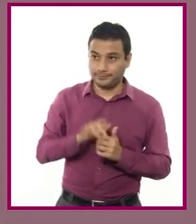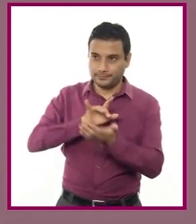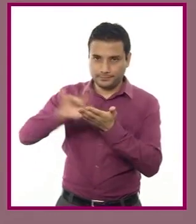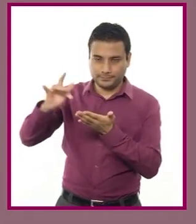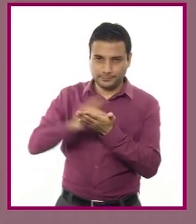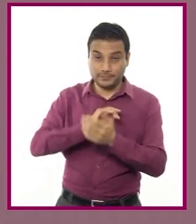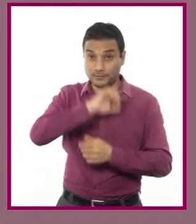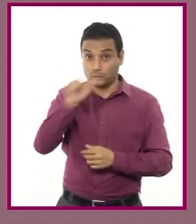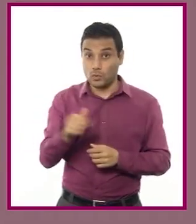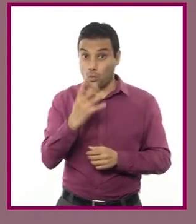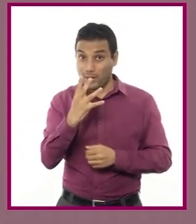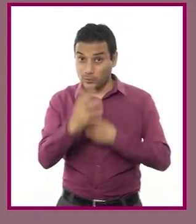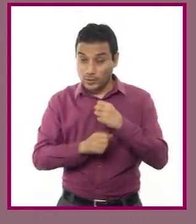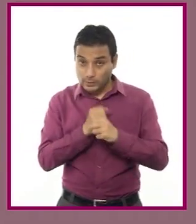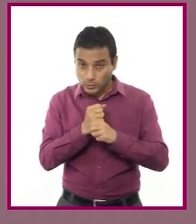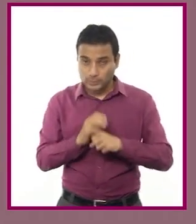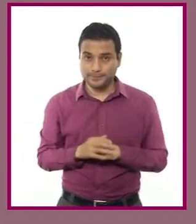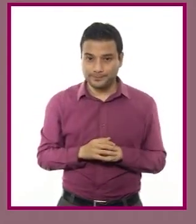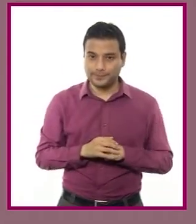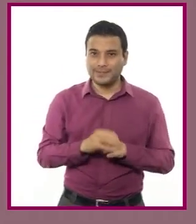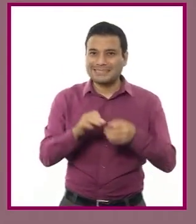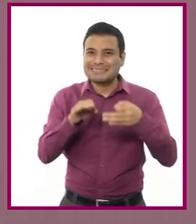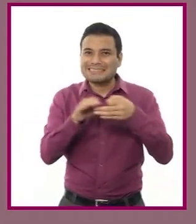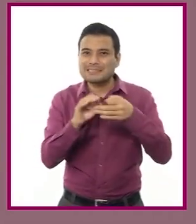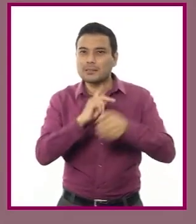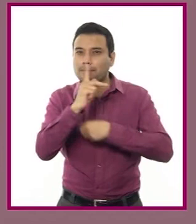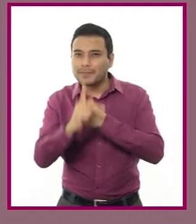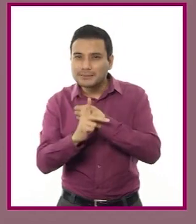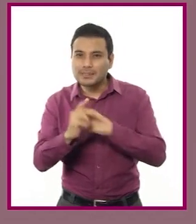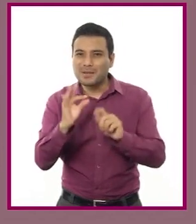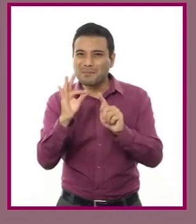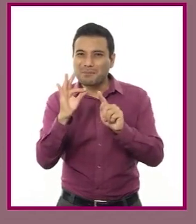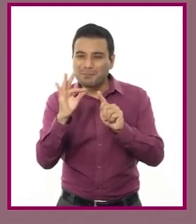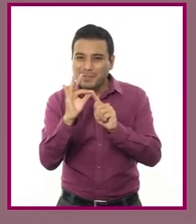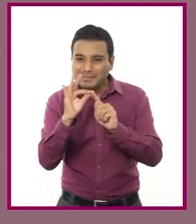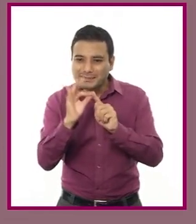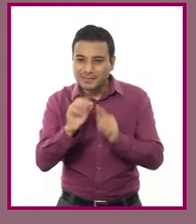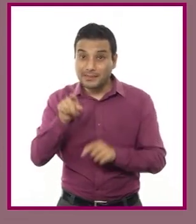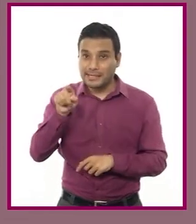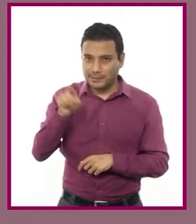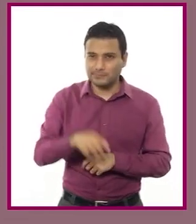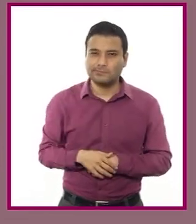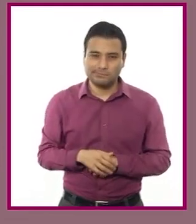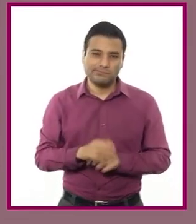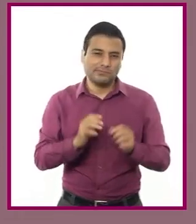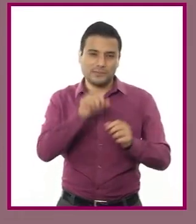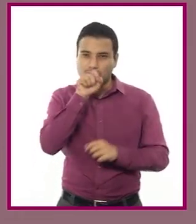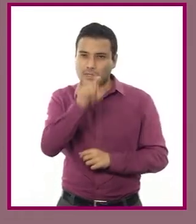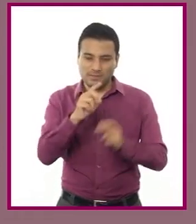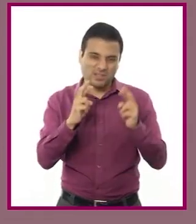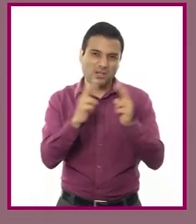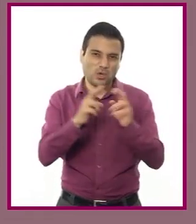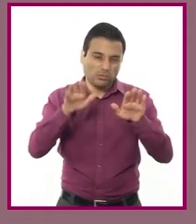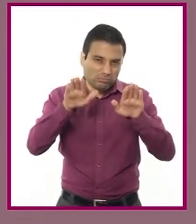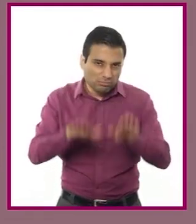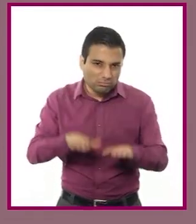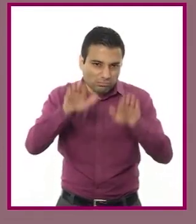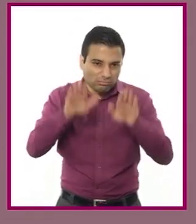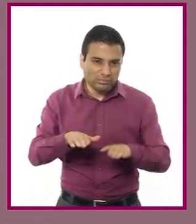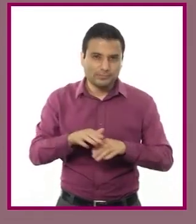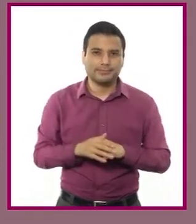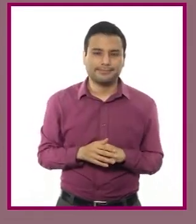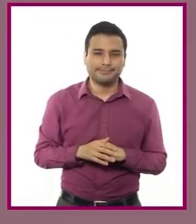4 años después, el país vecino, Pakistán, se convirtió en un estado islámico, gobernado bajo la